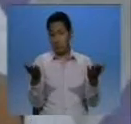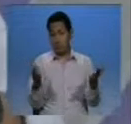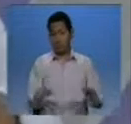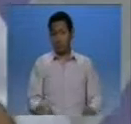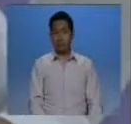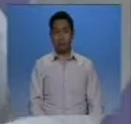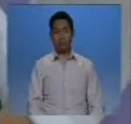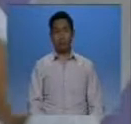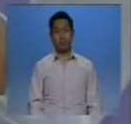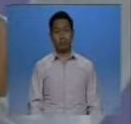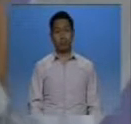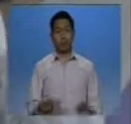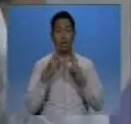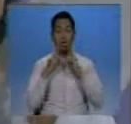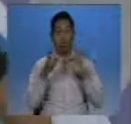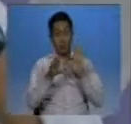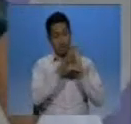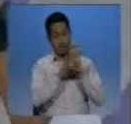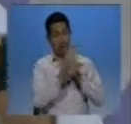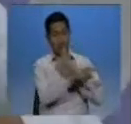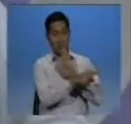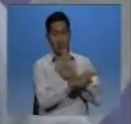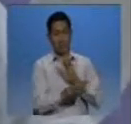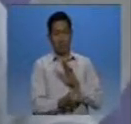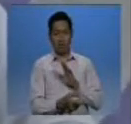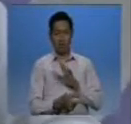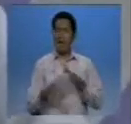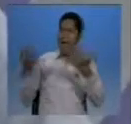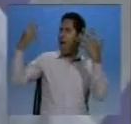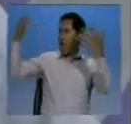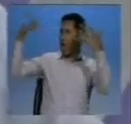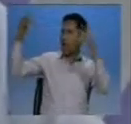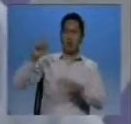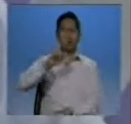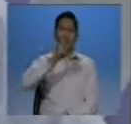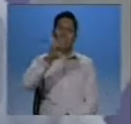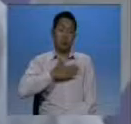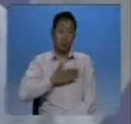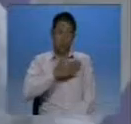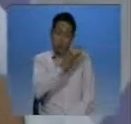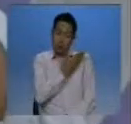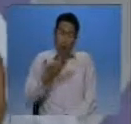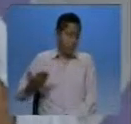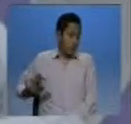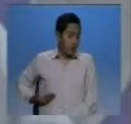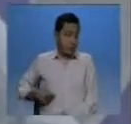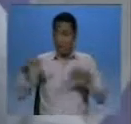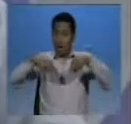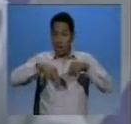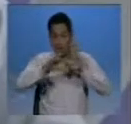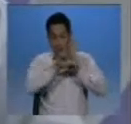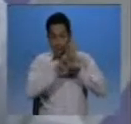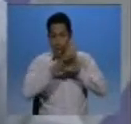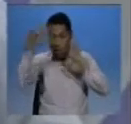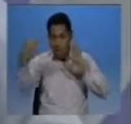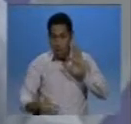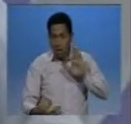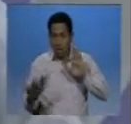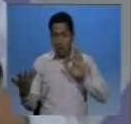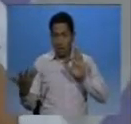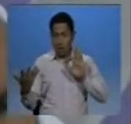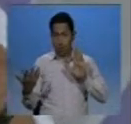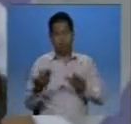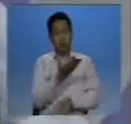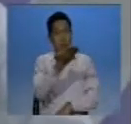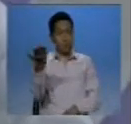Pero cuando se responda con la ley, criminalización. Bueno, mientras yo sea presidente, como le he dicho 10.000 veces, aquí se aplicará la ley, pero si hay un llamado a los